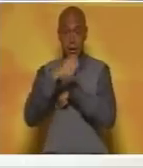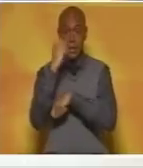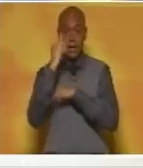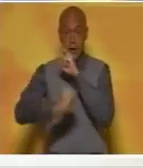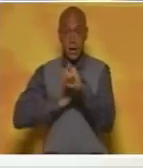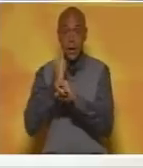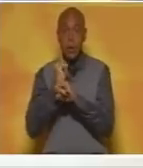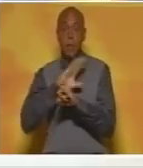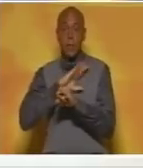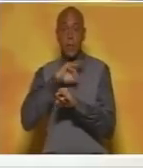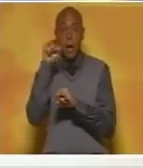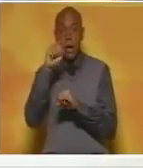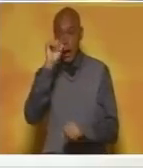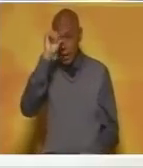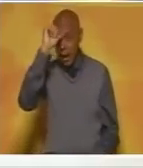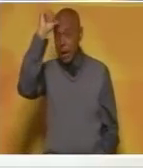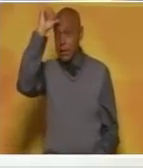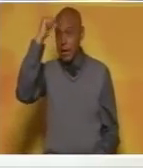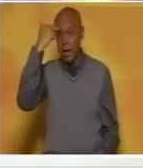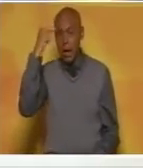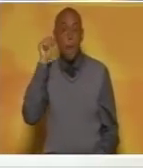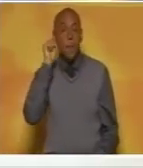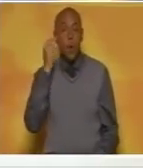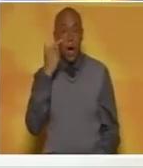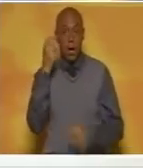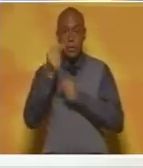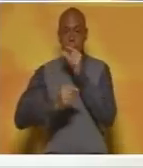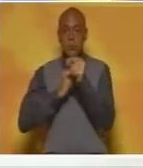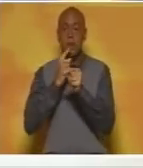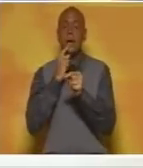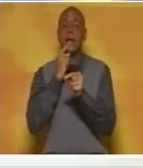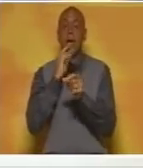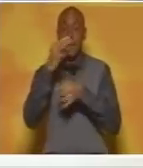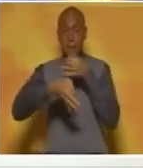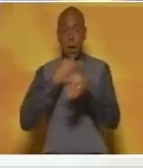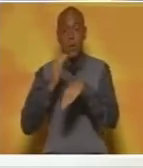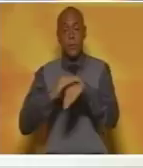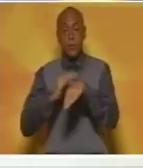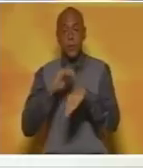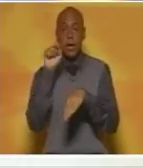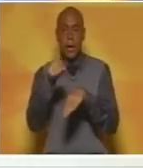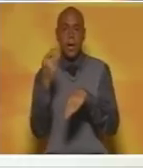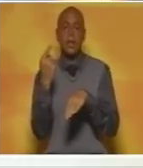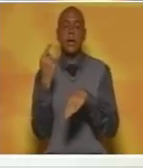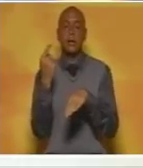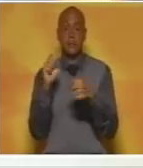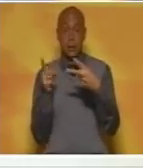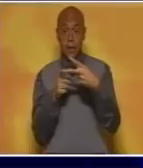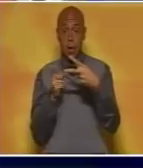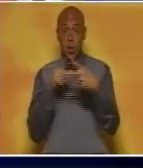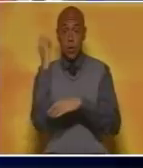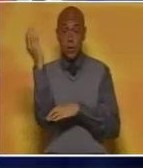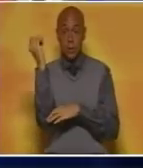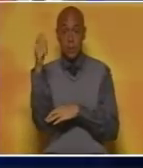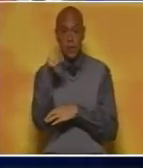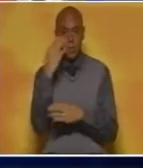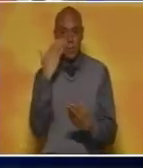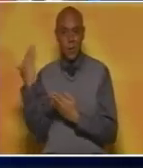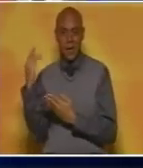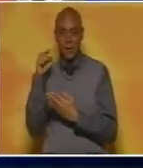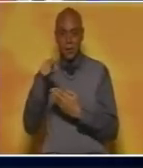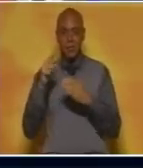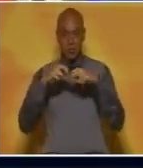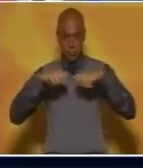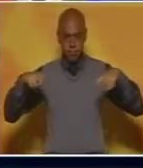Internacional realizada en India. Mediante su cuenta en Twitter, Rodríguez anunció que, previo a su participación en la segunda asamblea de esta organización,